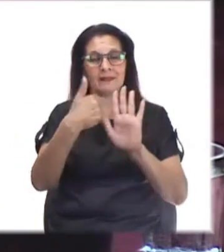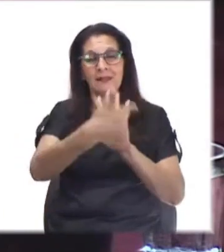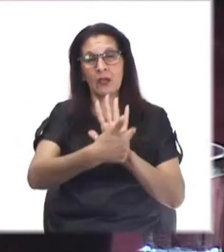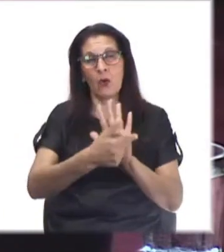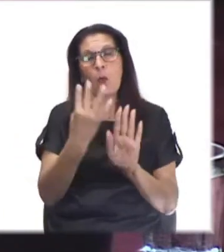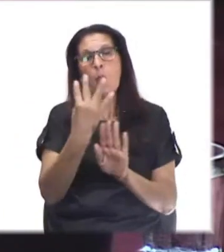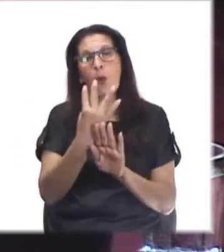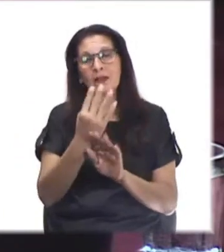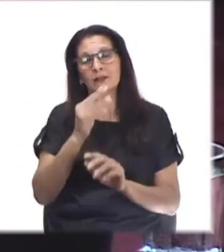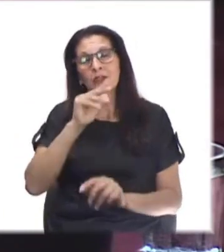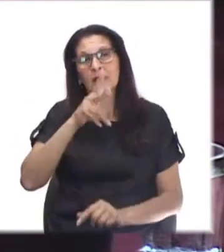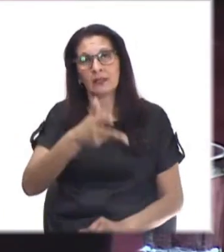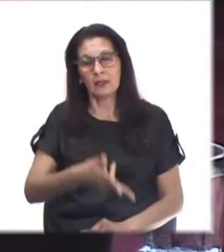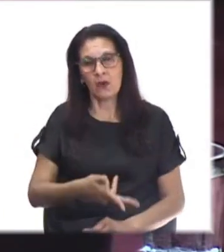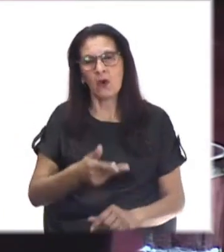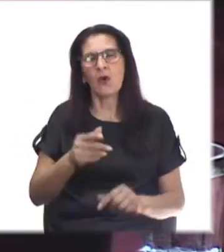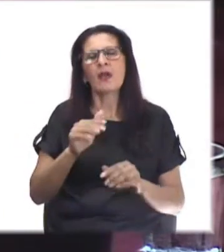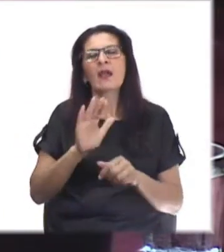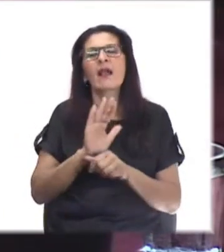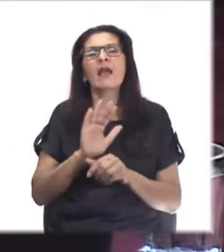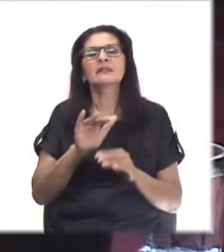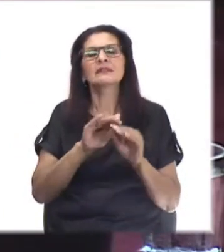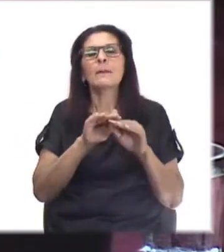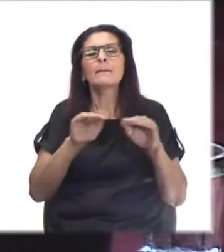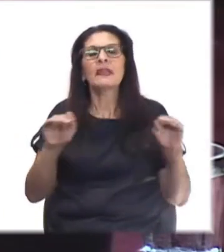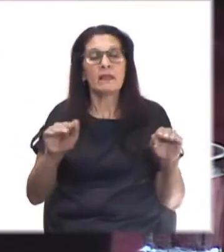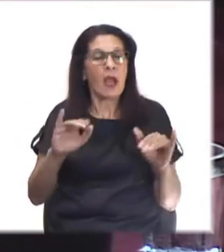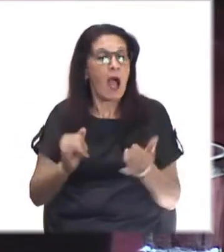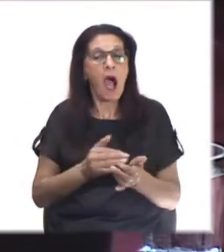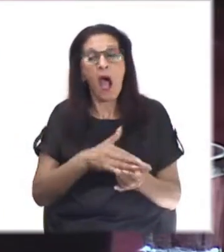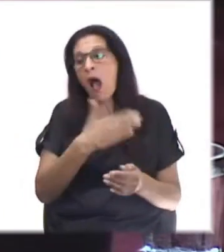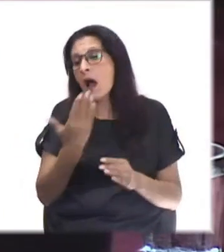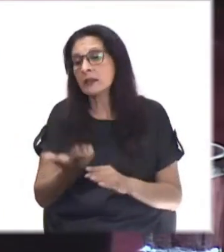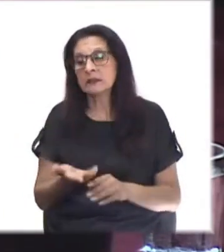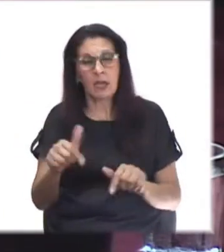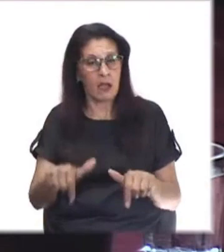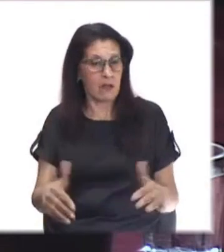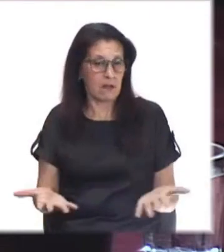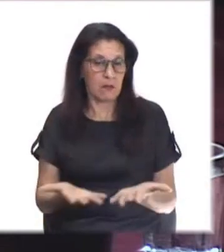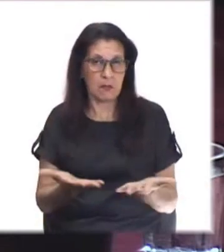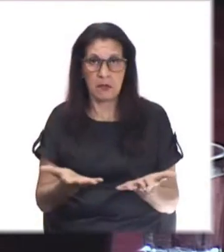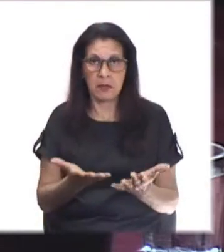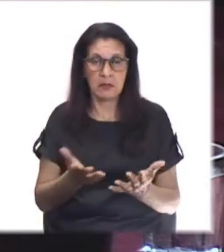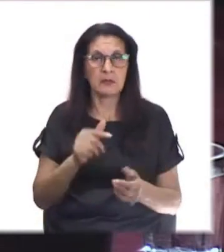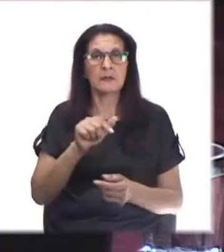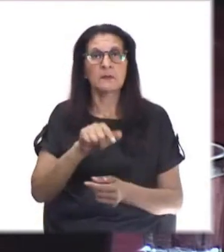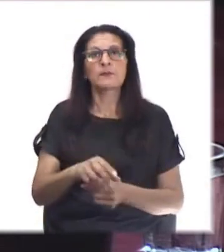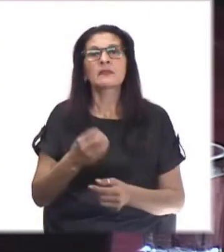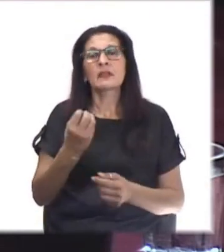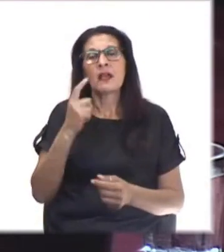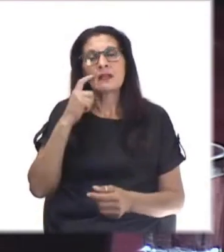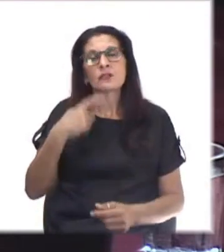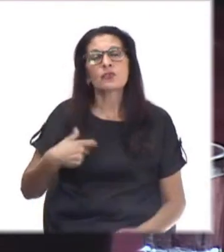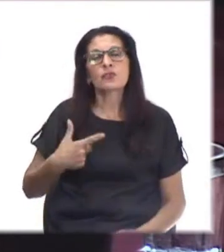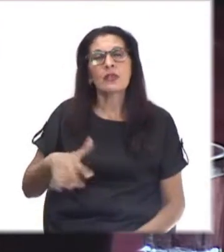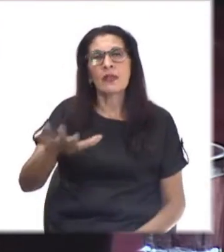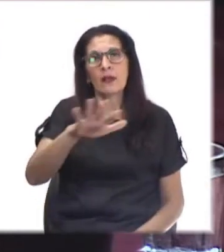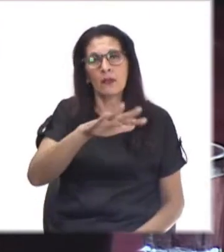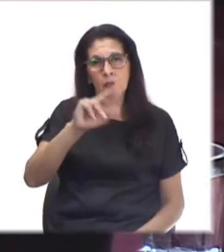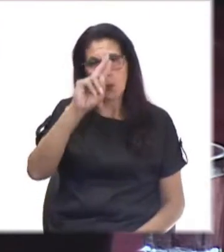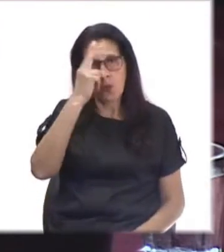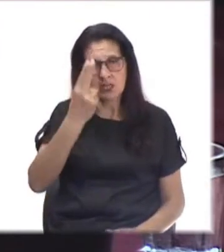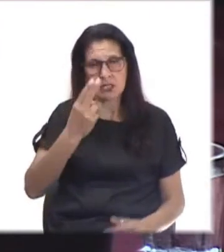hogares de clase media que hasta hoy día componen la mayor expresión de la sociedad uruguaya.